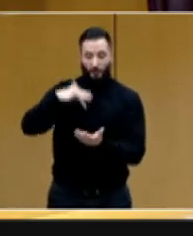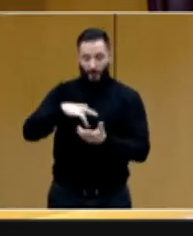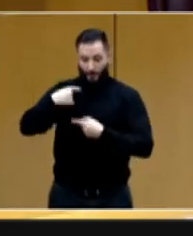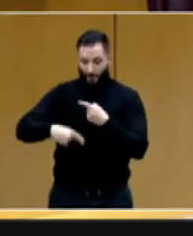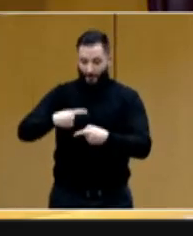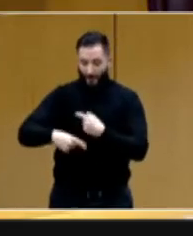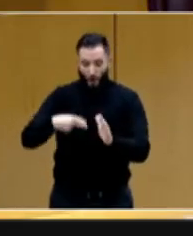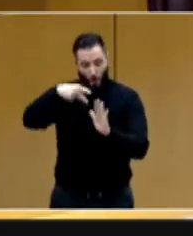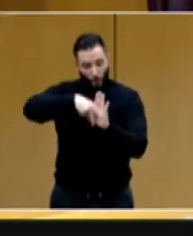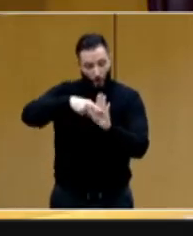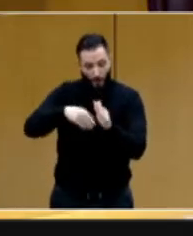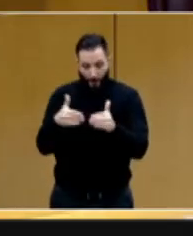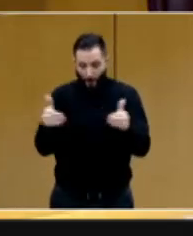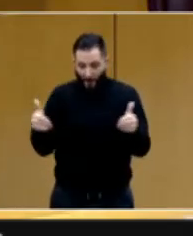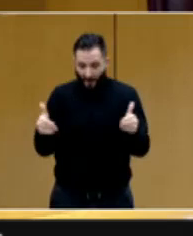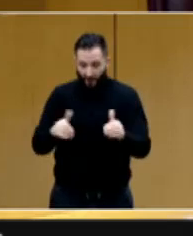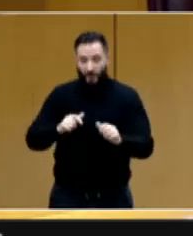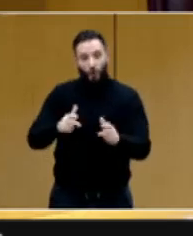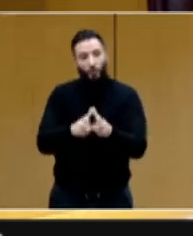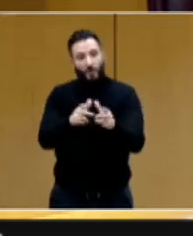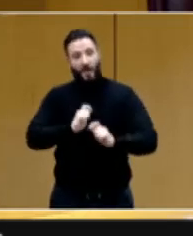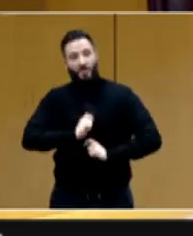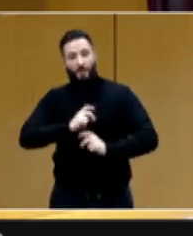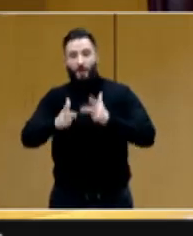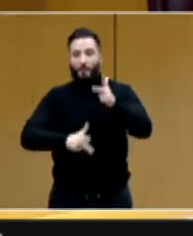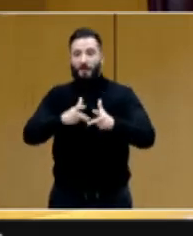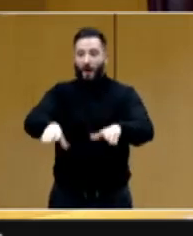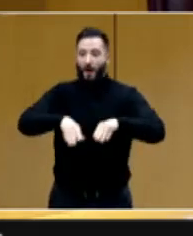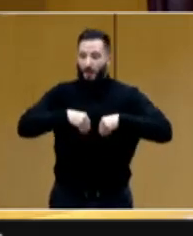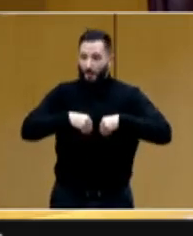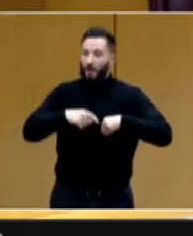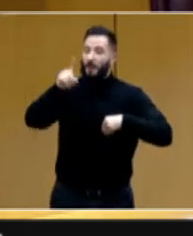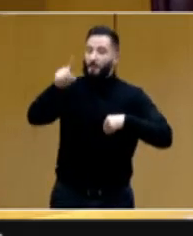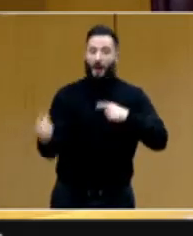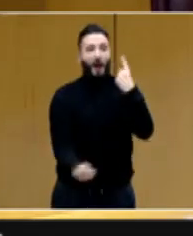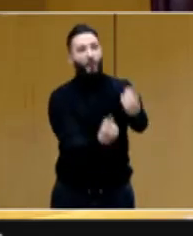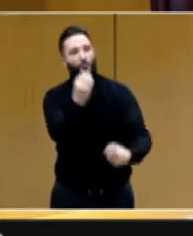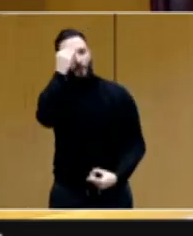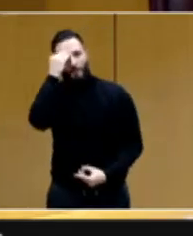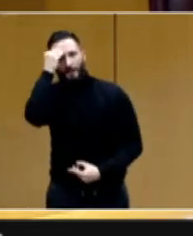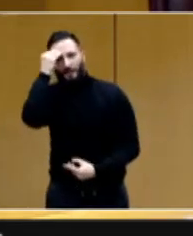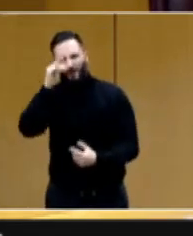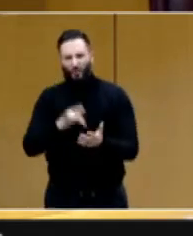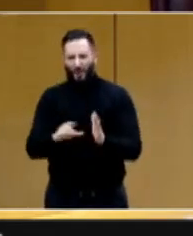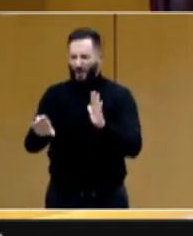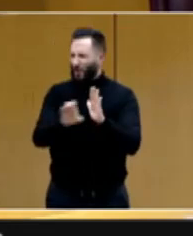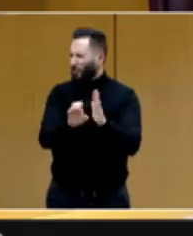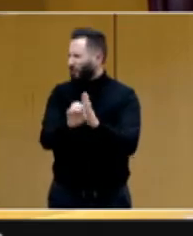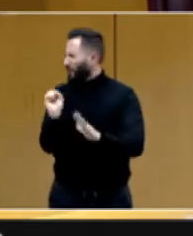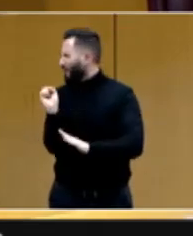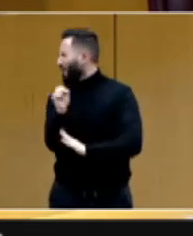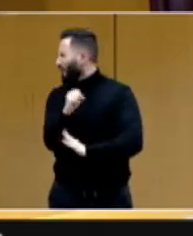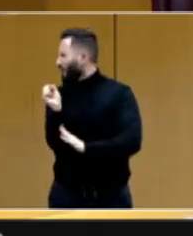la vecindad civil vasca alguien también dirá qué inconstitucional va usted inconstitucionalidad en